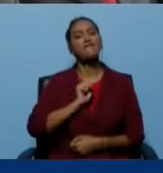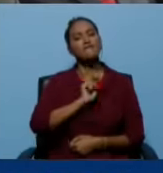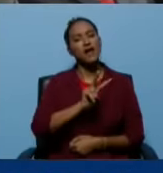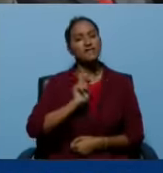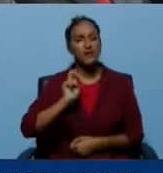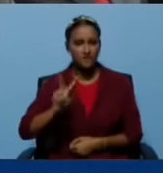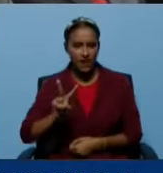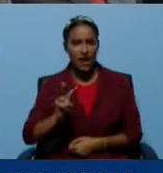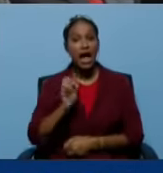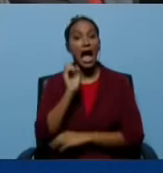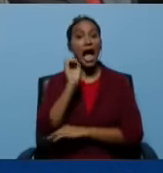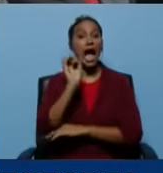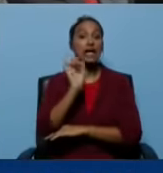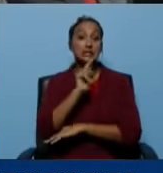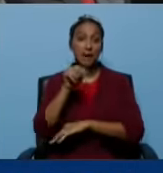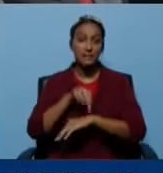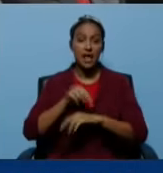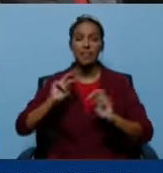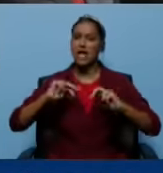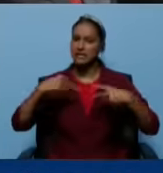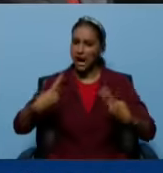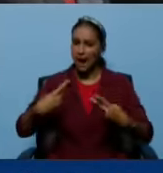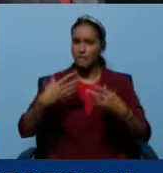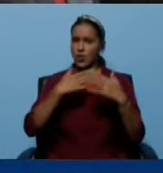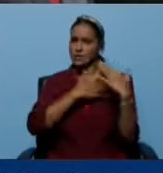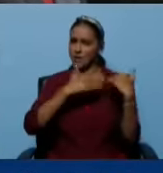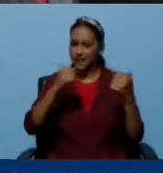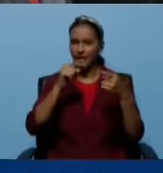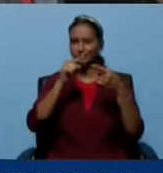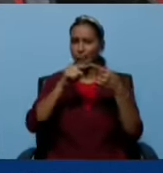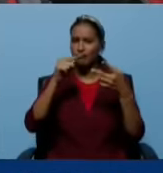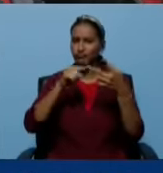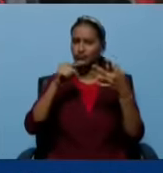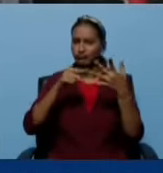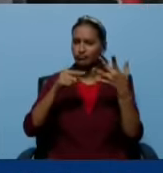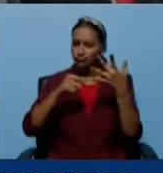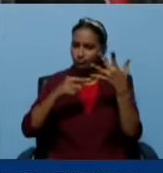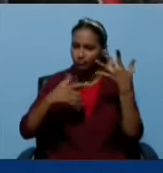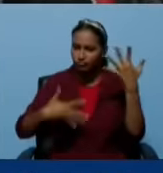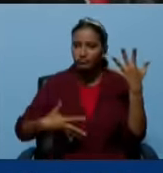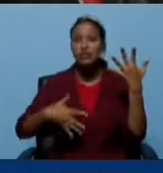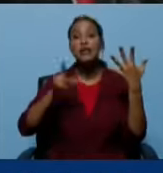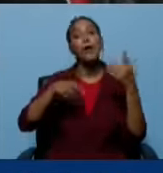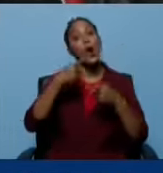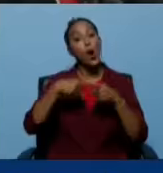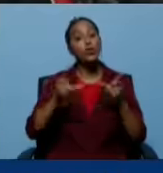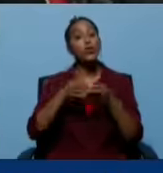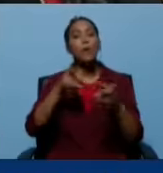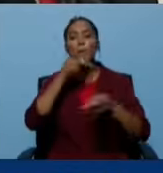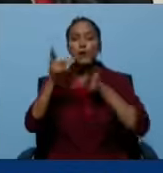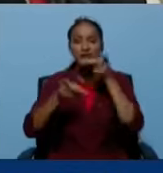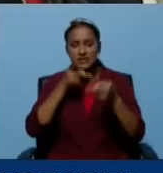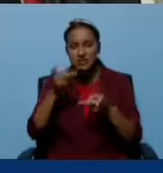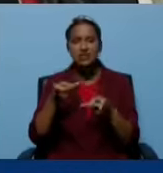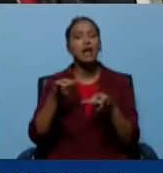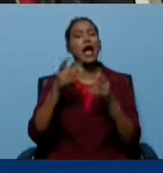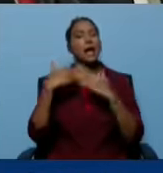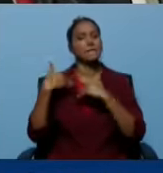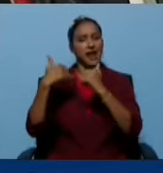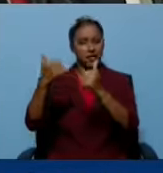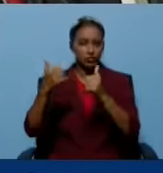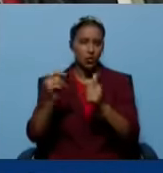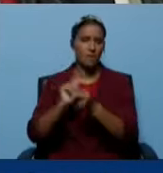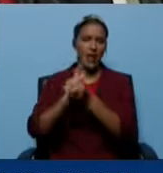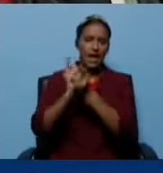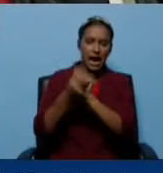de Renovación y Esperanza para el País, Esperanza por el Cambio, Soluciones para Venezuela, MIN